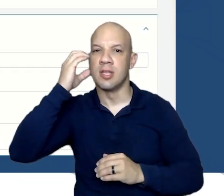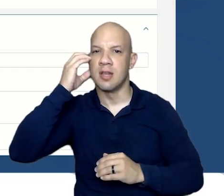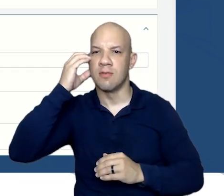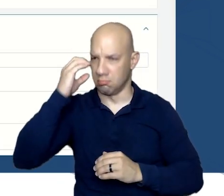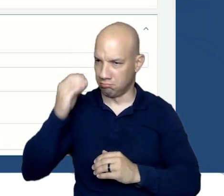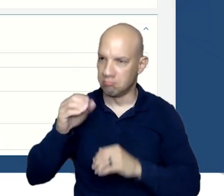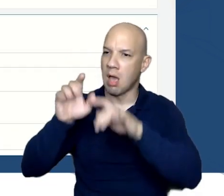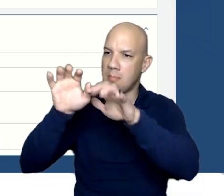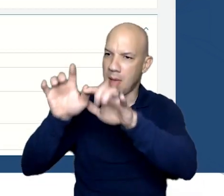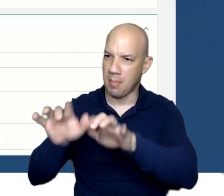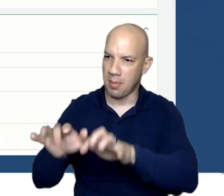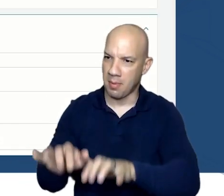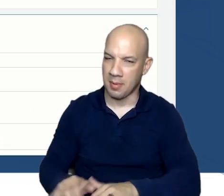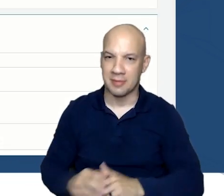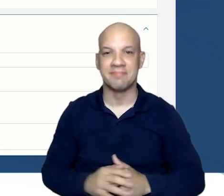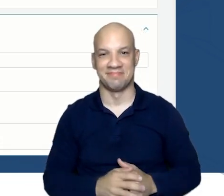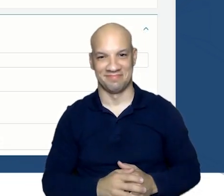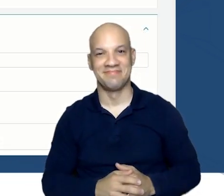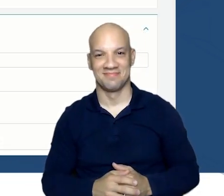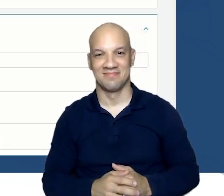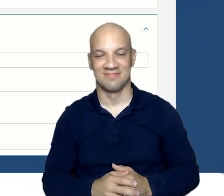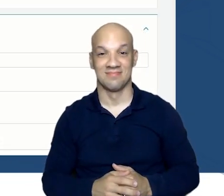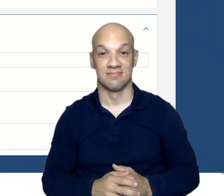y número de teléfono.